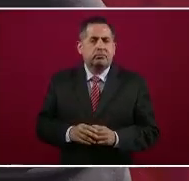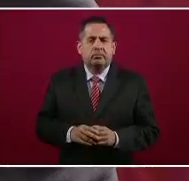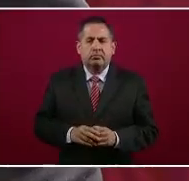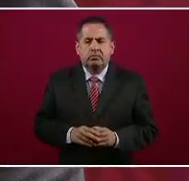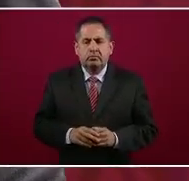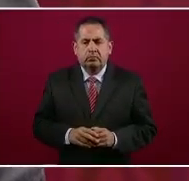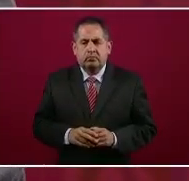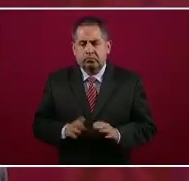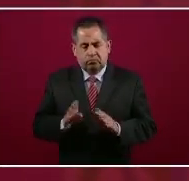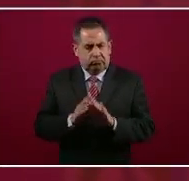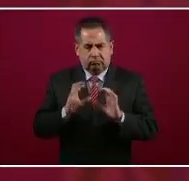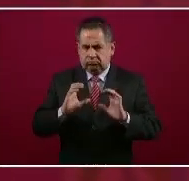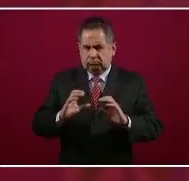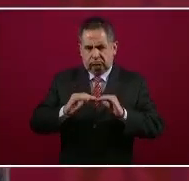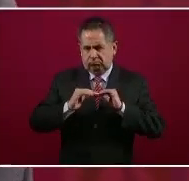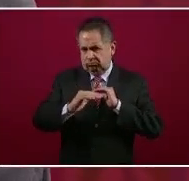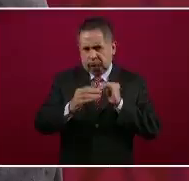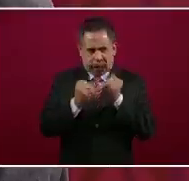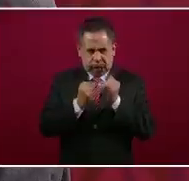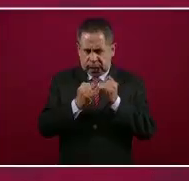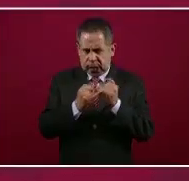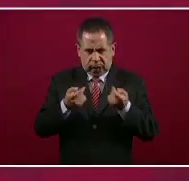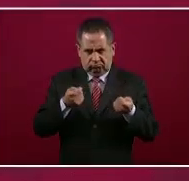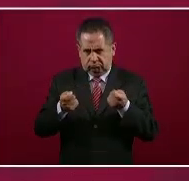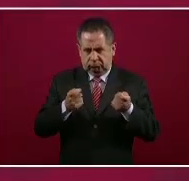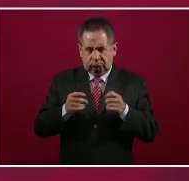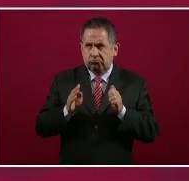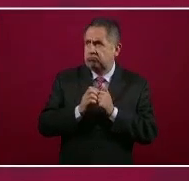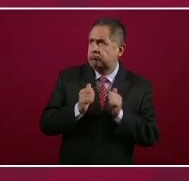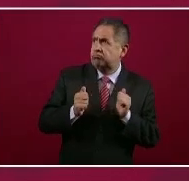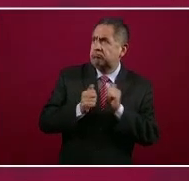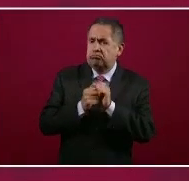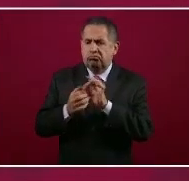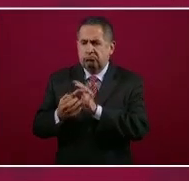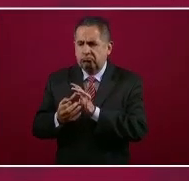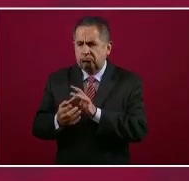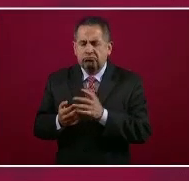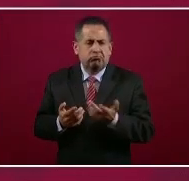que se mantenga muy cerca